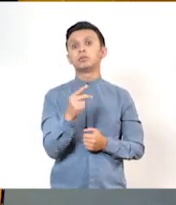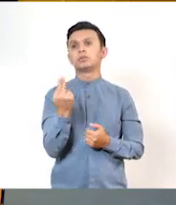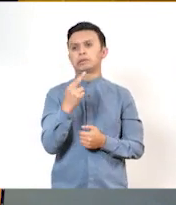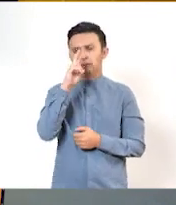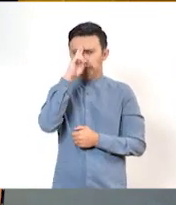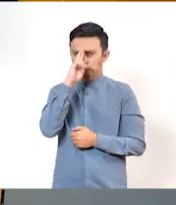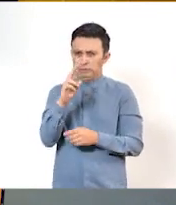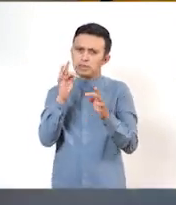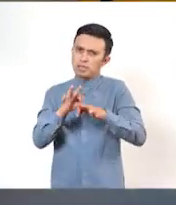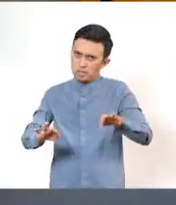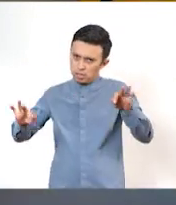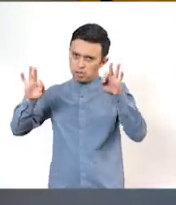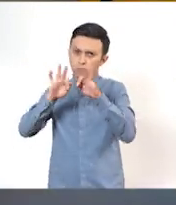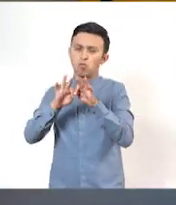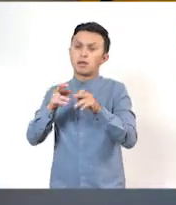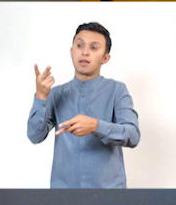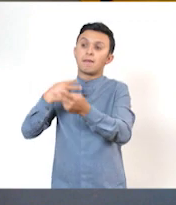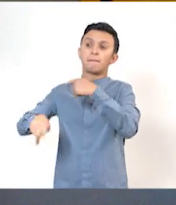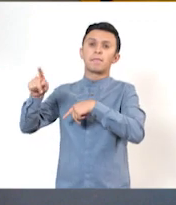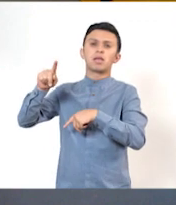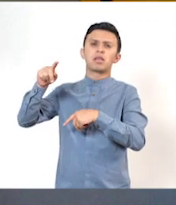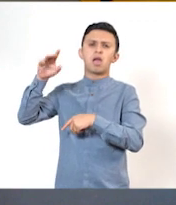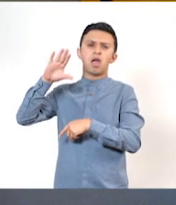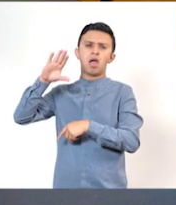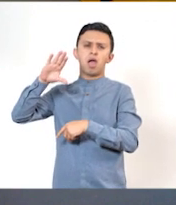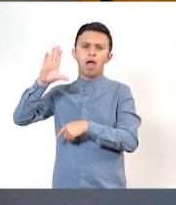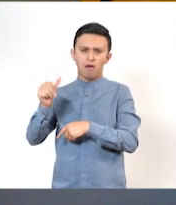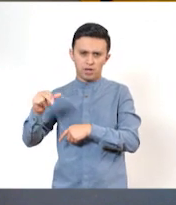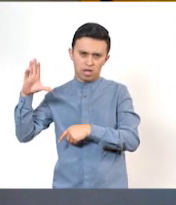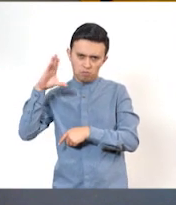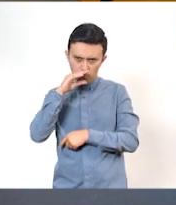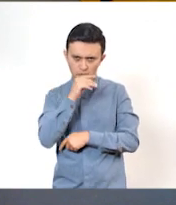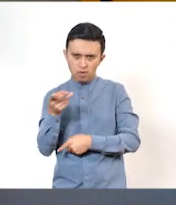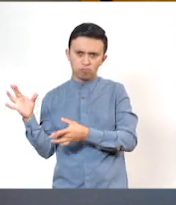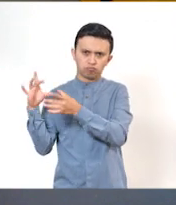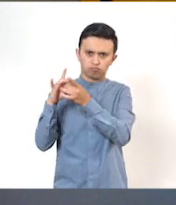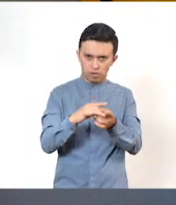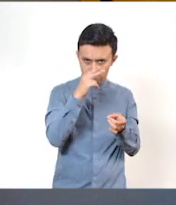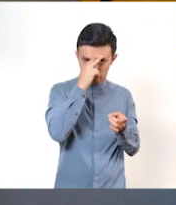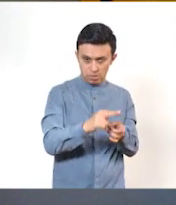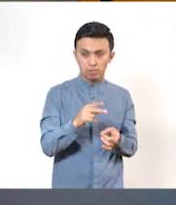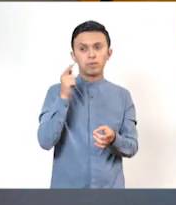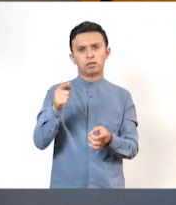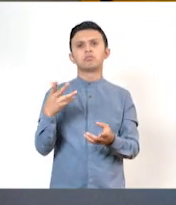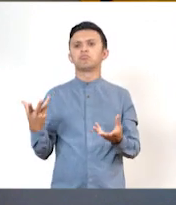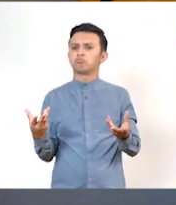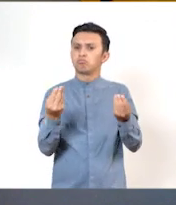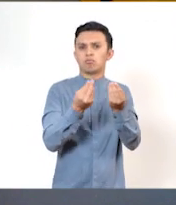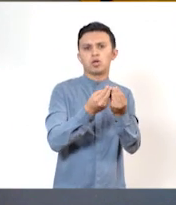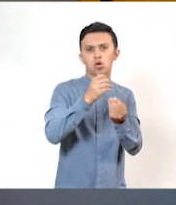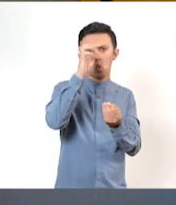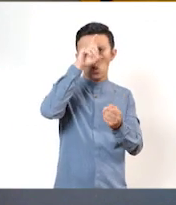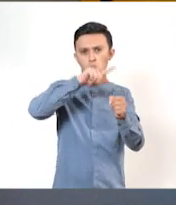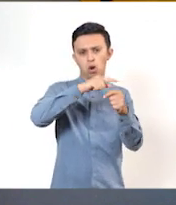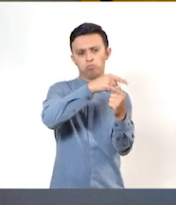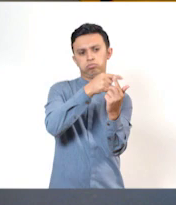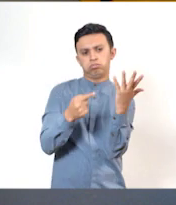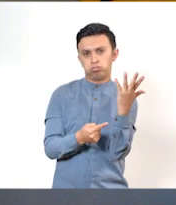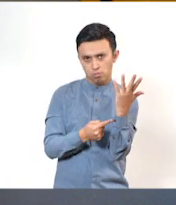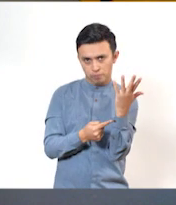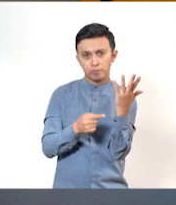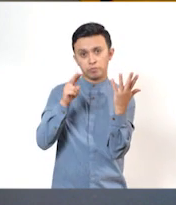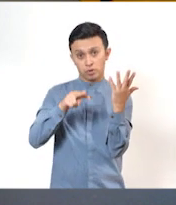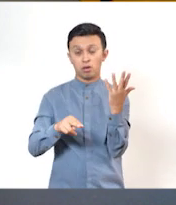la importante presencia de la población afromexicana. Cierto. Dicha población también es parte de la diversidad cultural y tanto